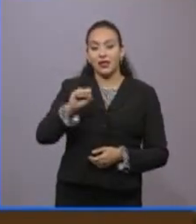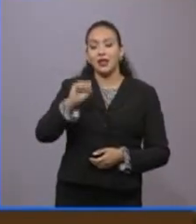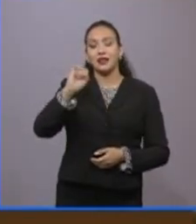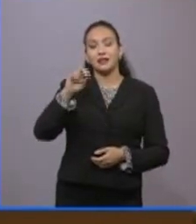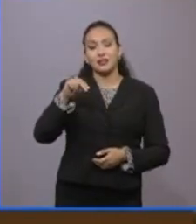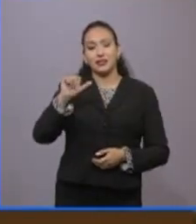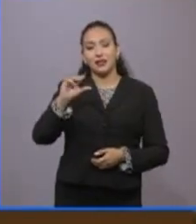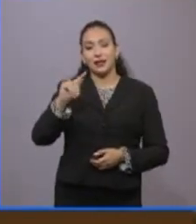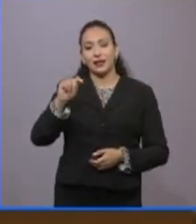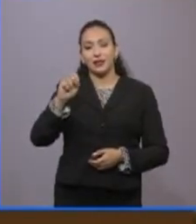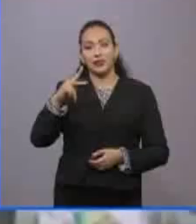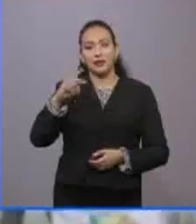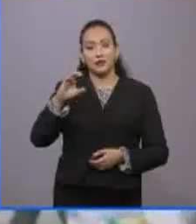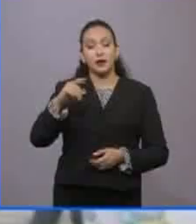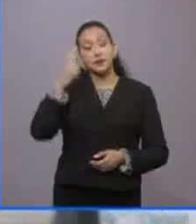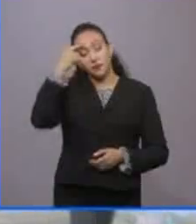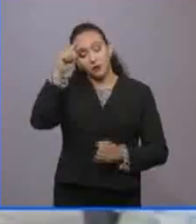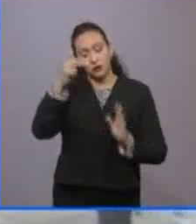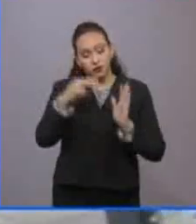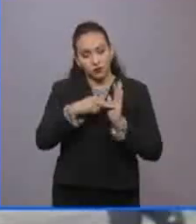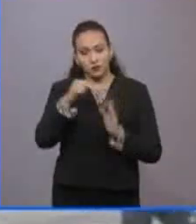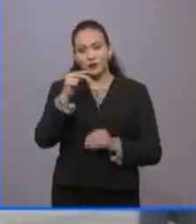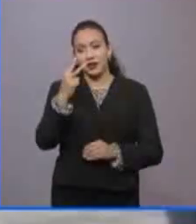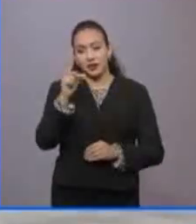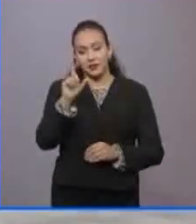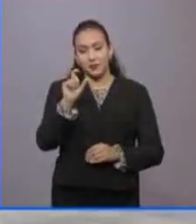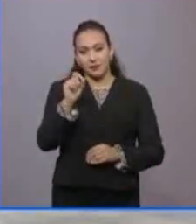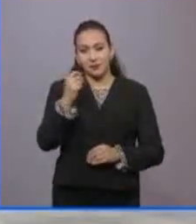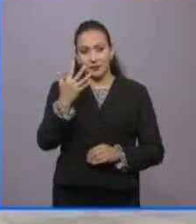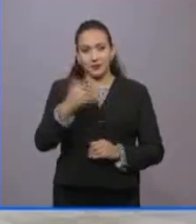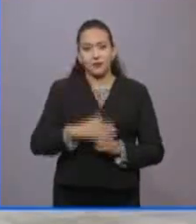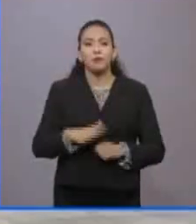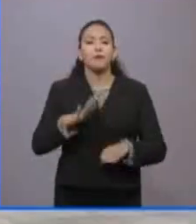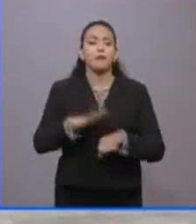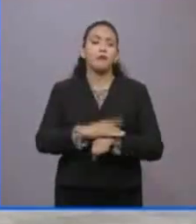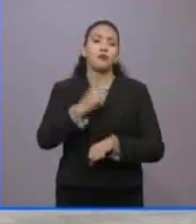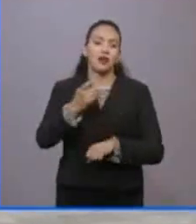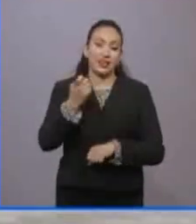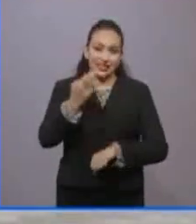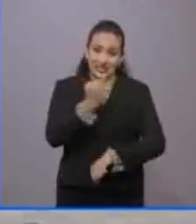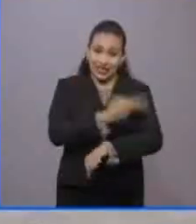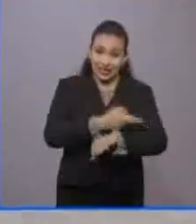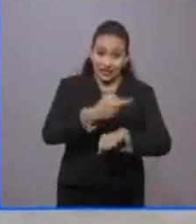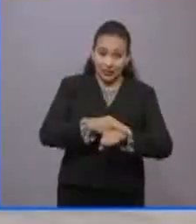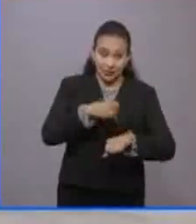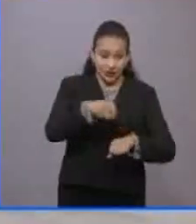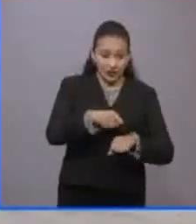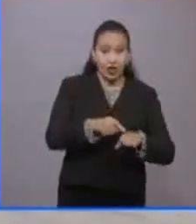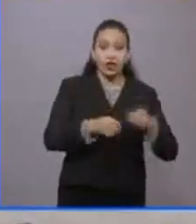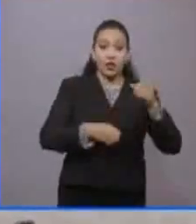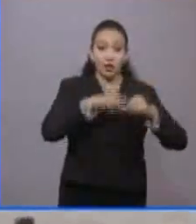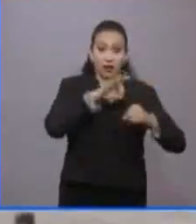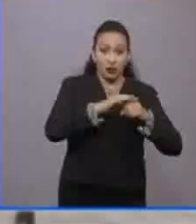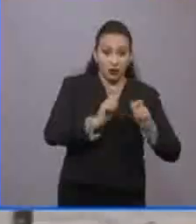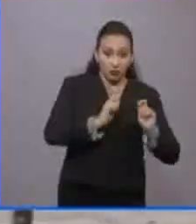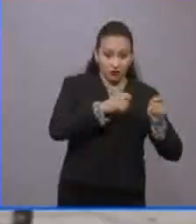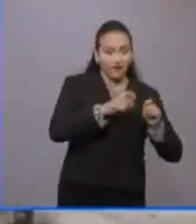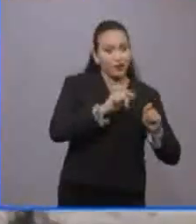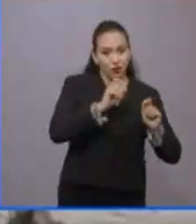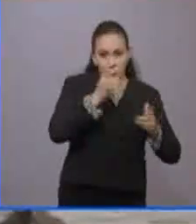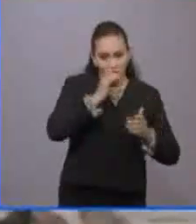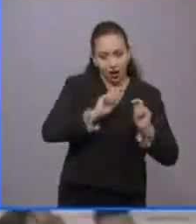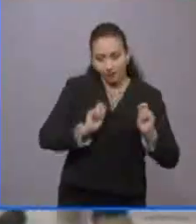el ejercicio fiscal 2025. Lo anterior, pues el asunto no corresponde a la materia electoral, sino a la